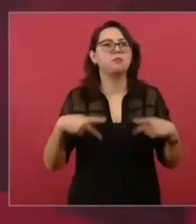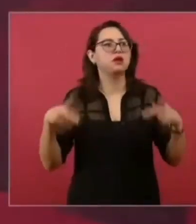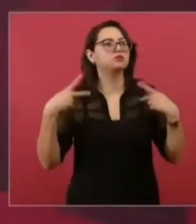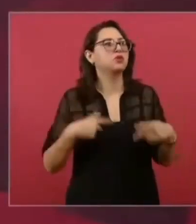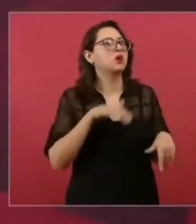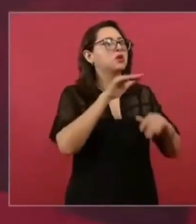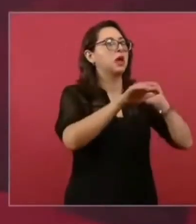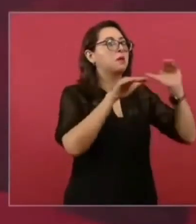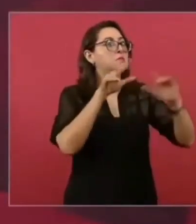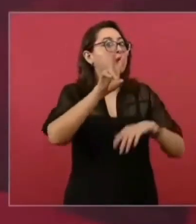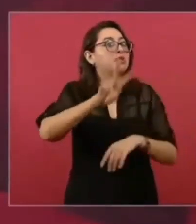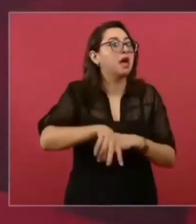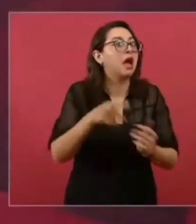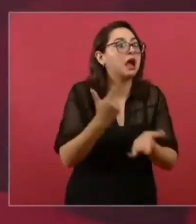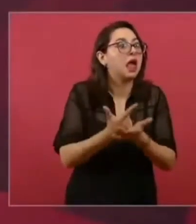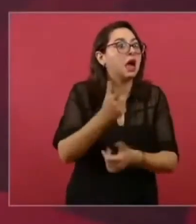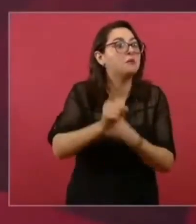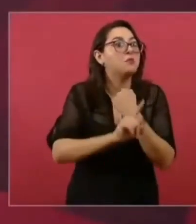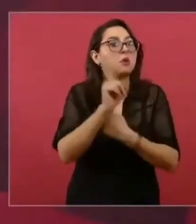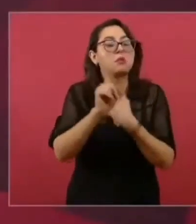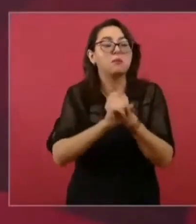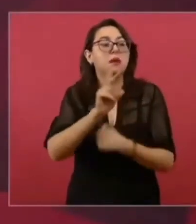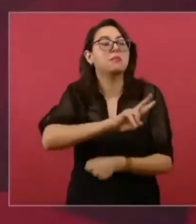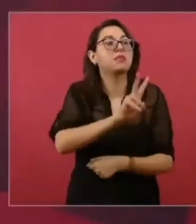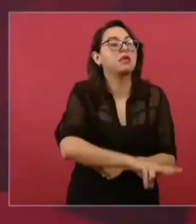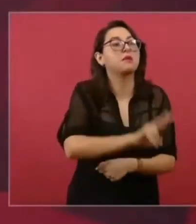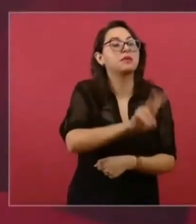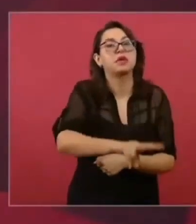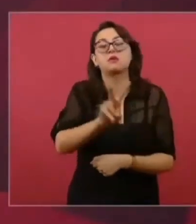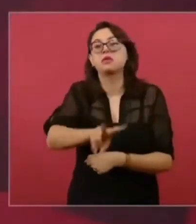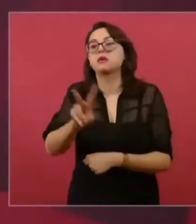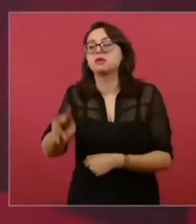nosotros no decíamos que